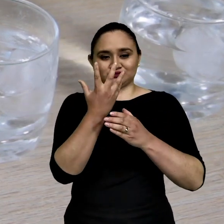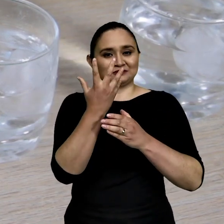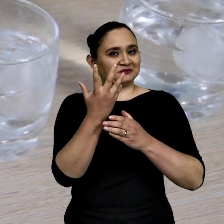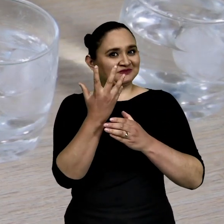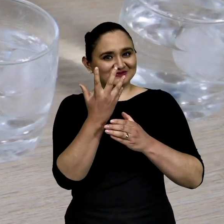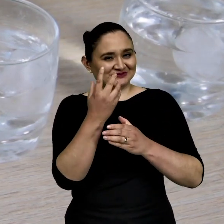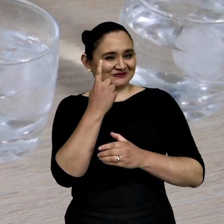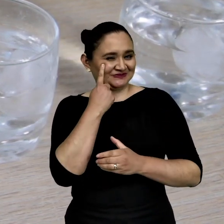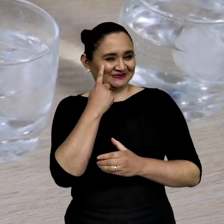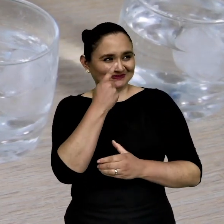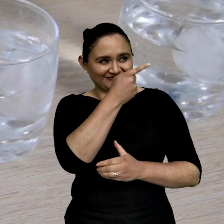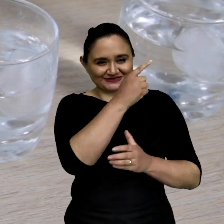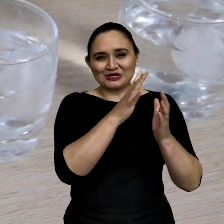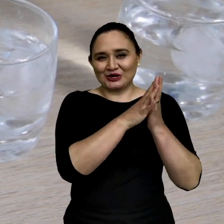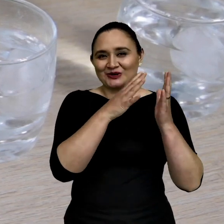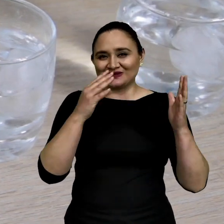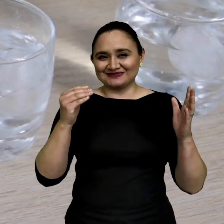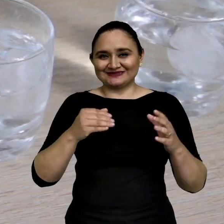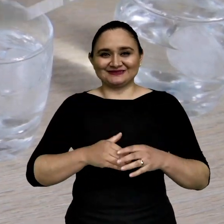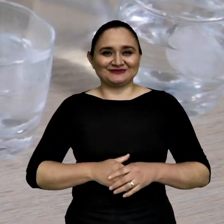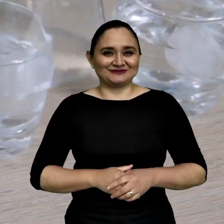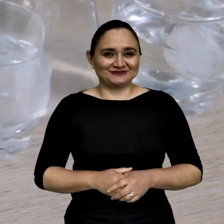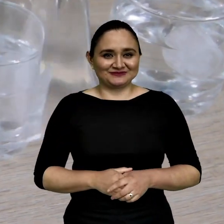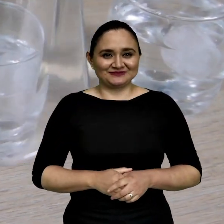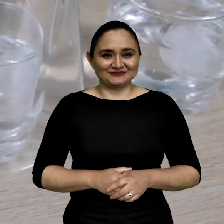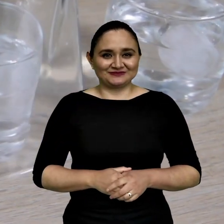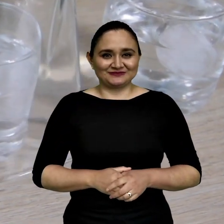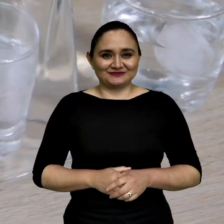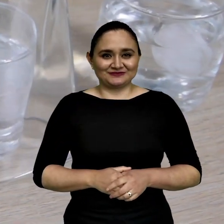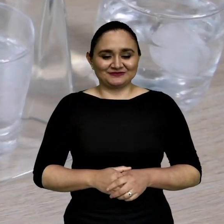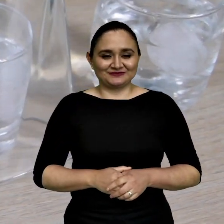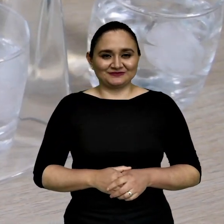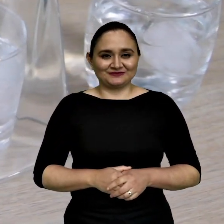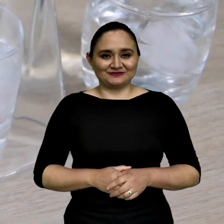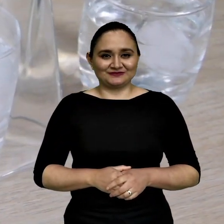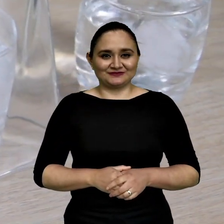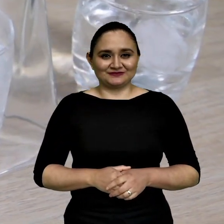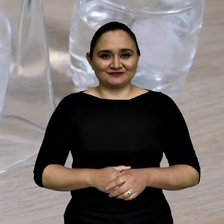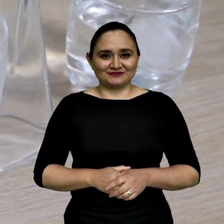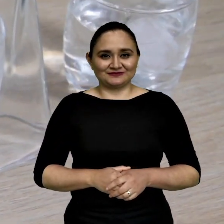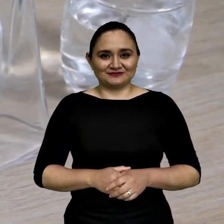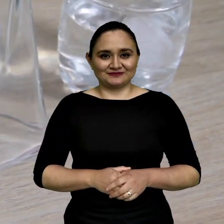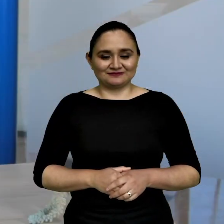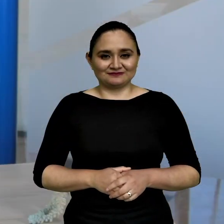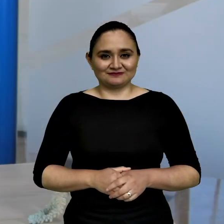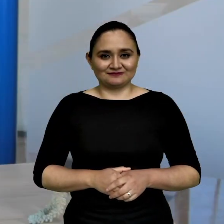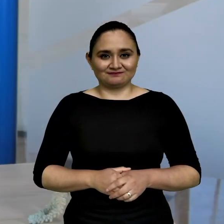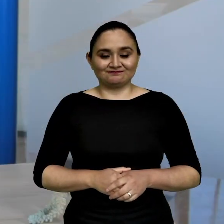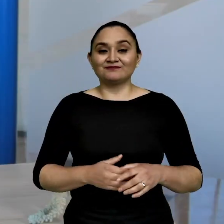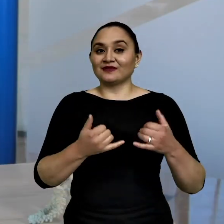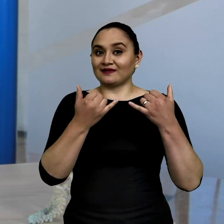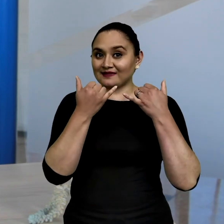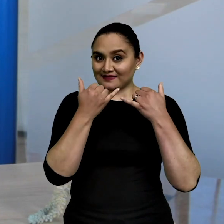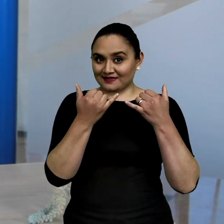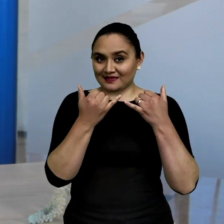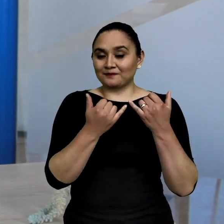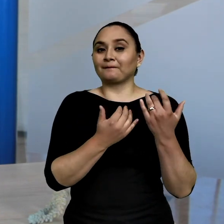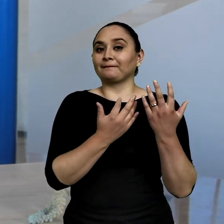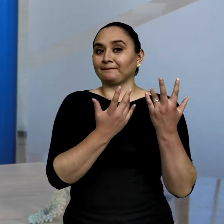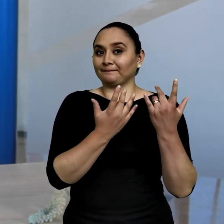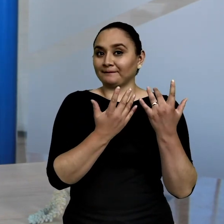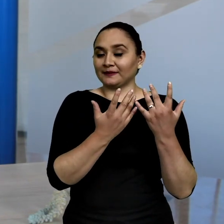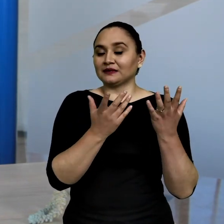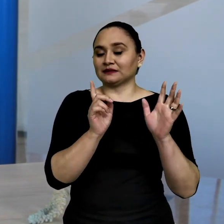salga. La colocamos en esta manera encima del vasito. Entonces vamos a colocar